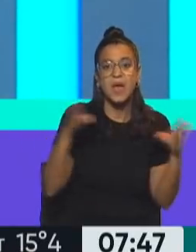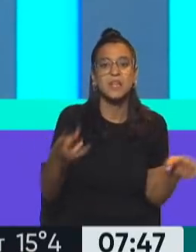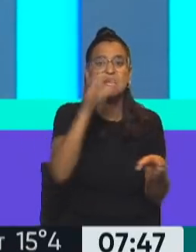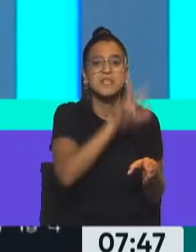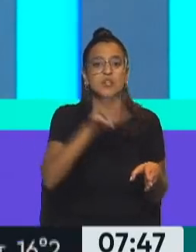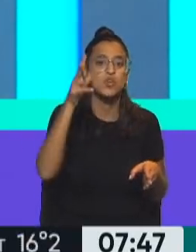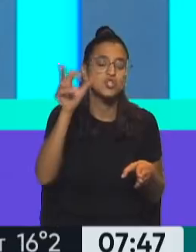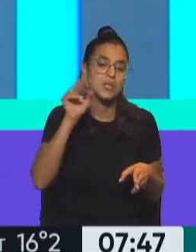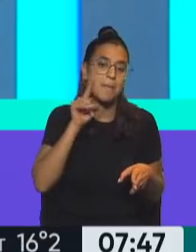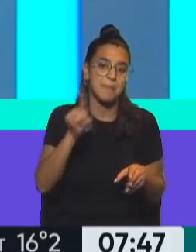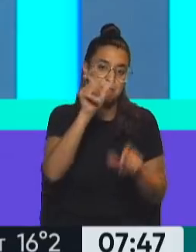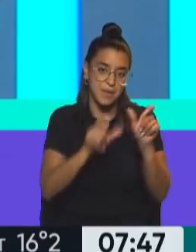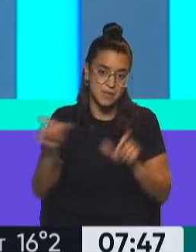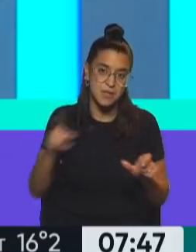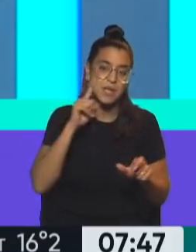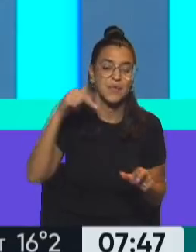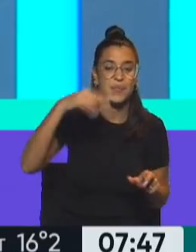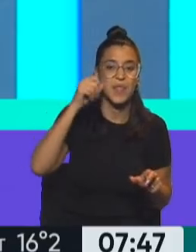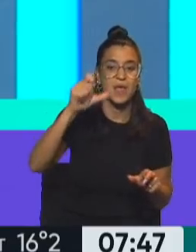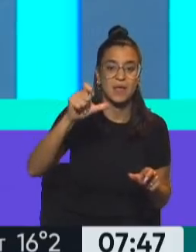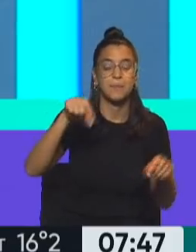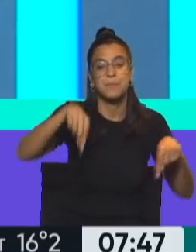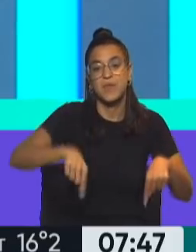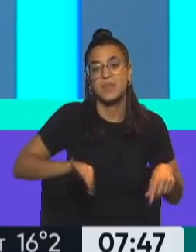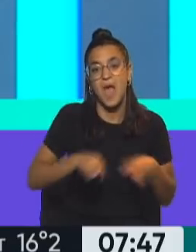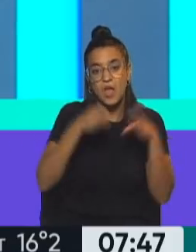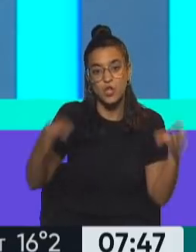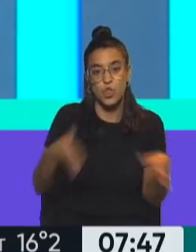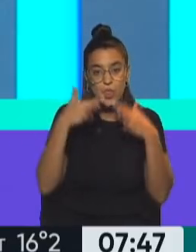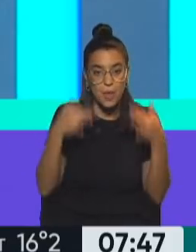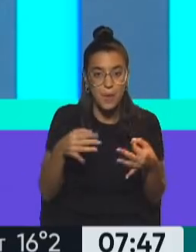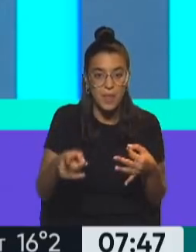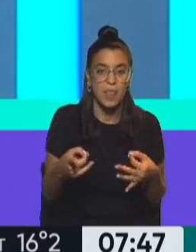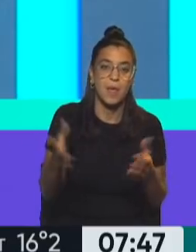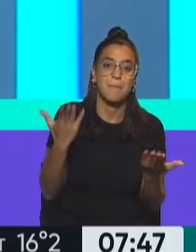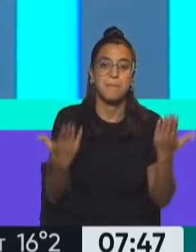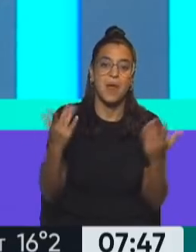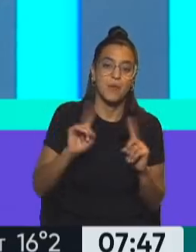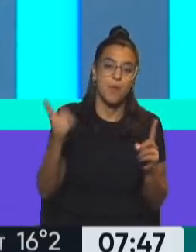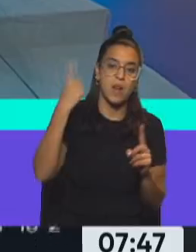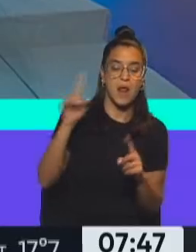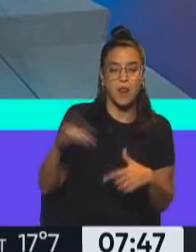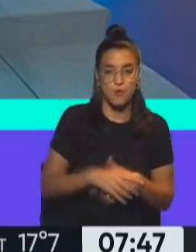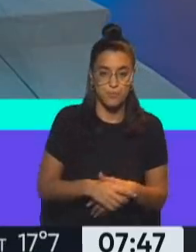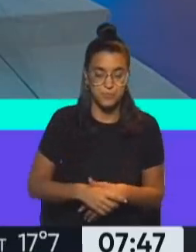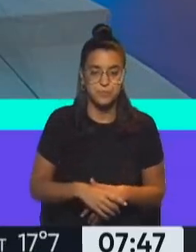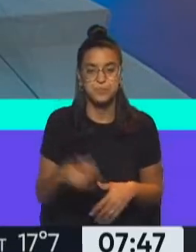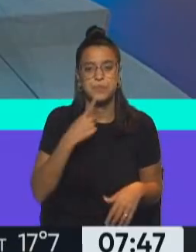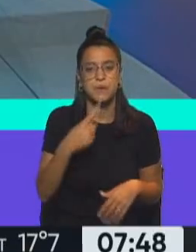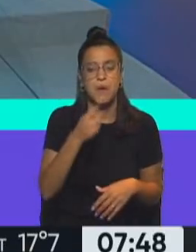a 1000 personas según el INDEC pero bueno este año realmente no es parámetro porque el